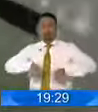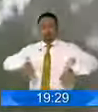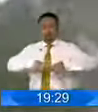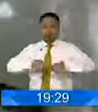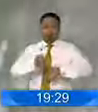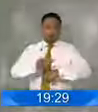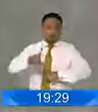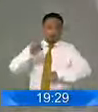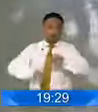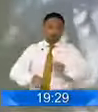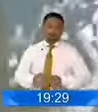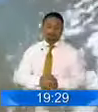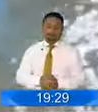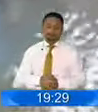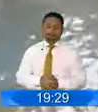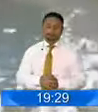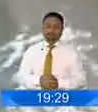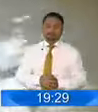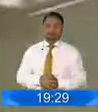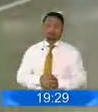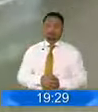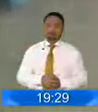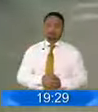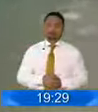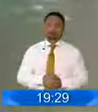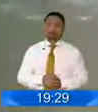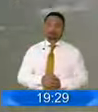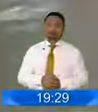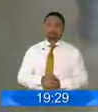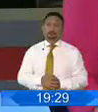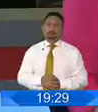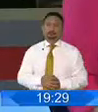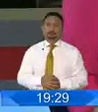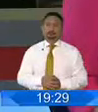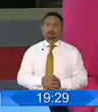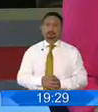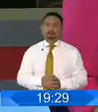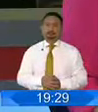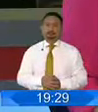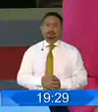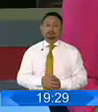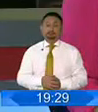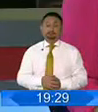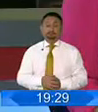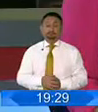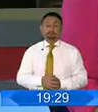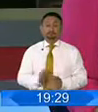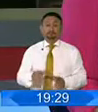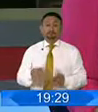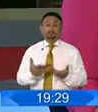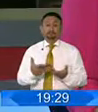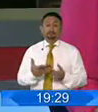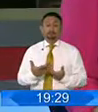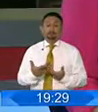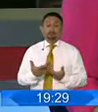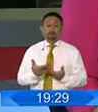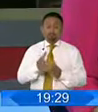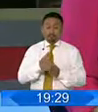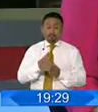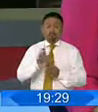afectaciones. En Riobamba informó Darwin Altamirano. El temporal frío registrado, sobre todo en el